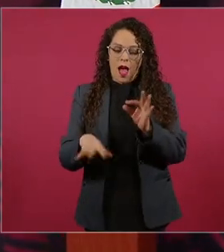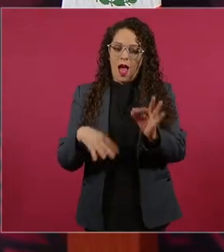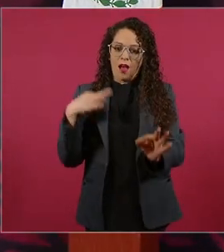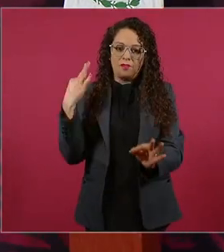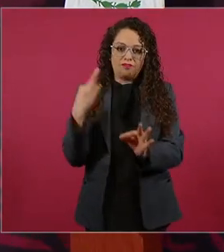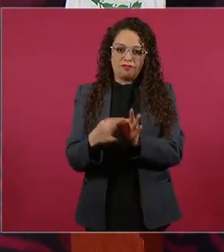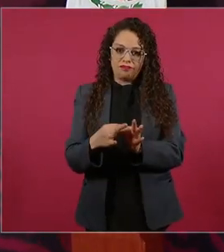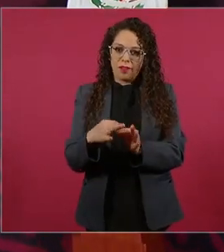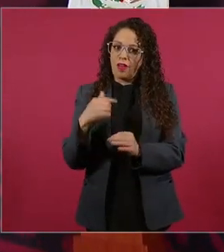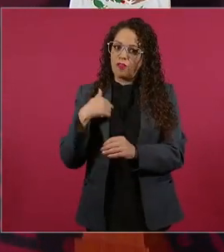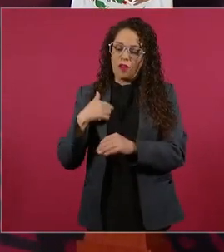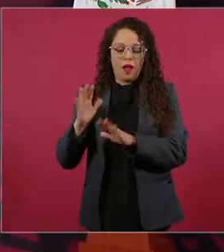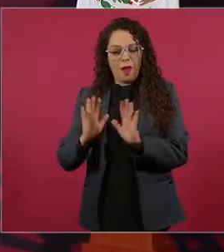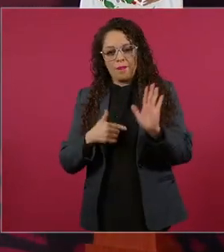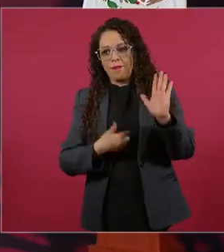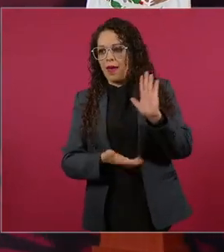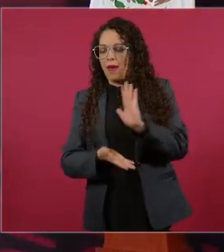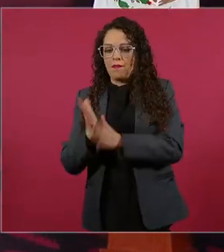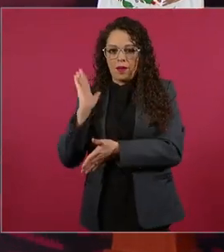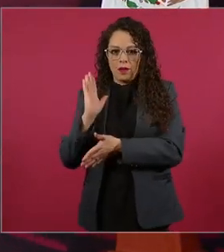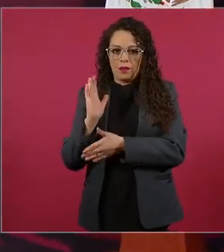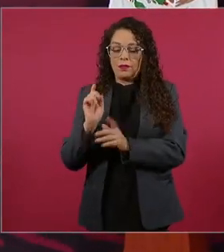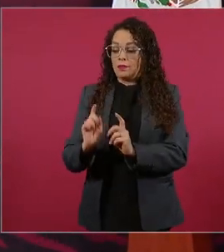electa, pues tiene mucho conocimiento,